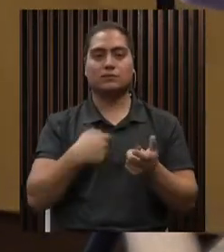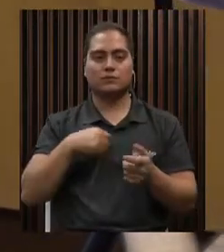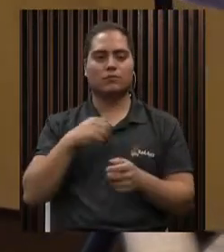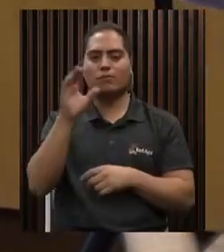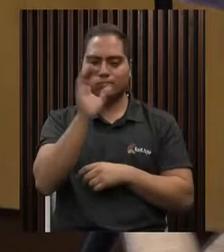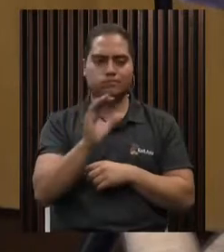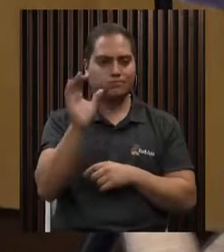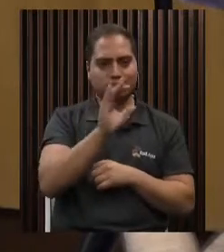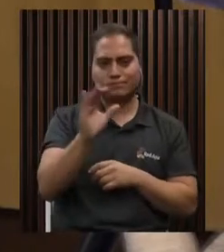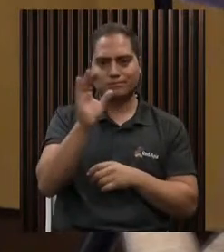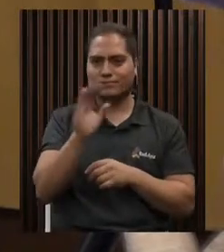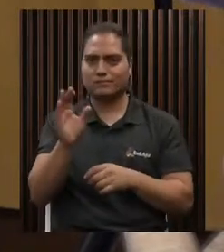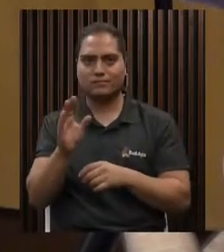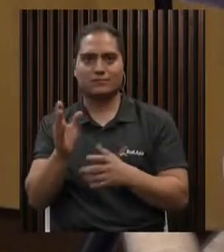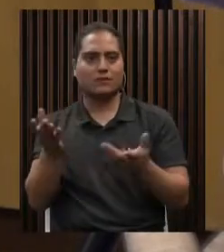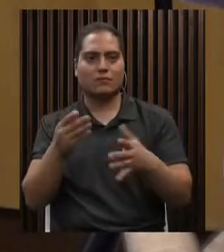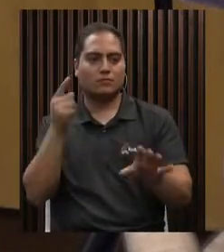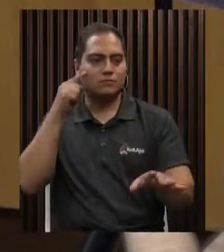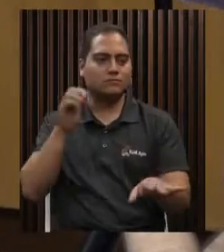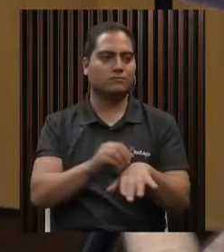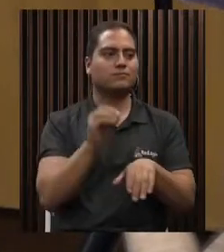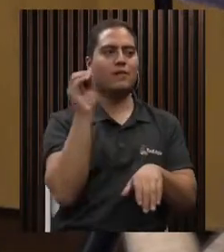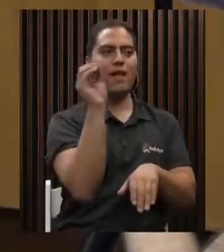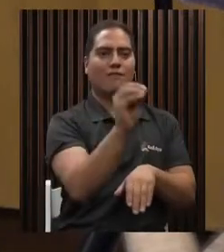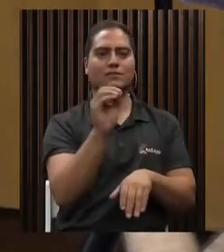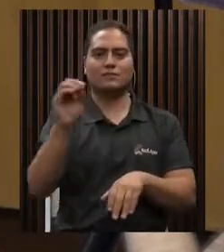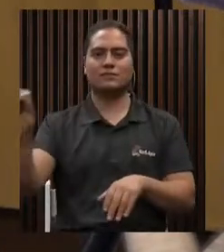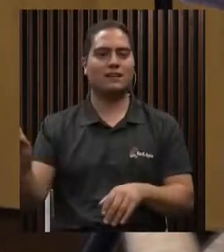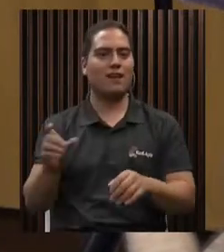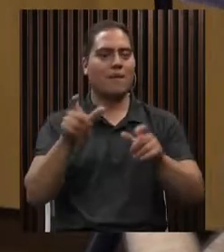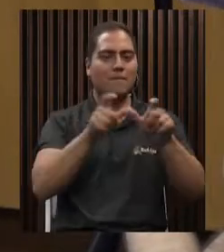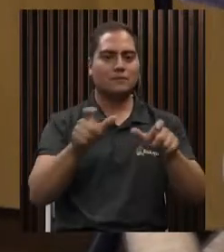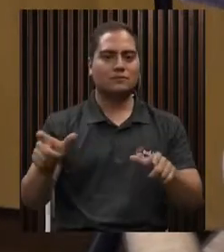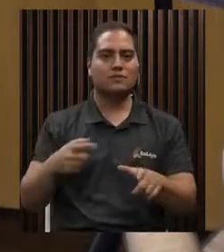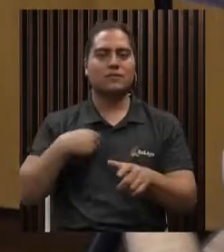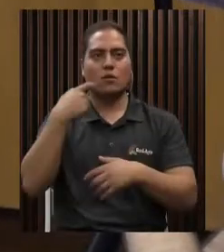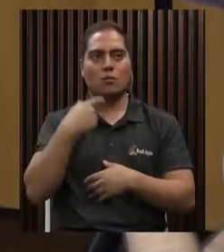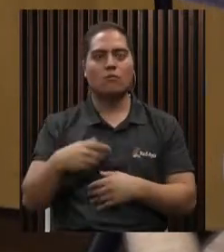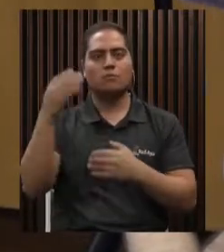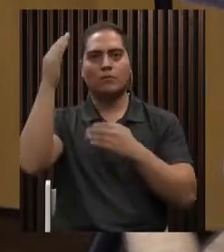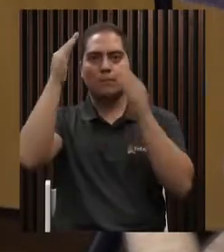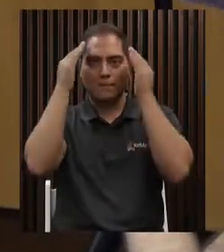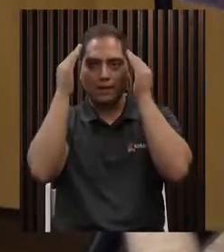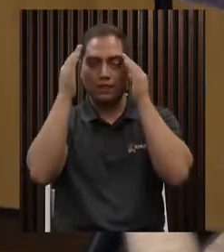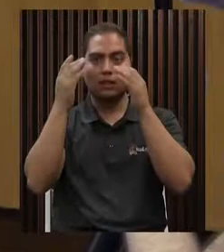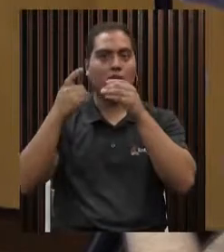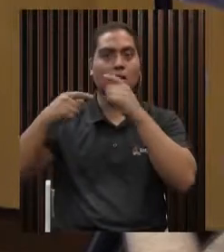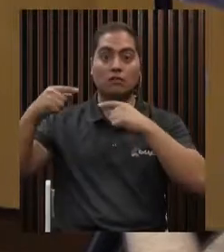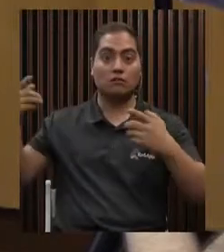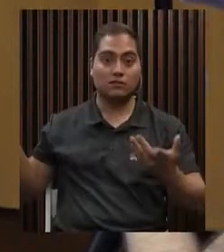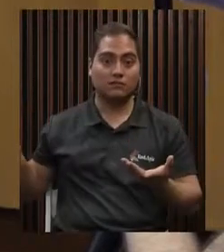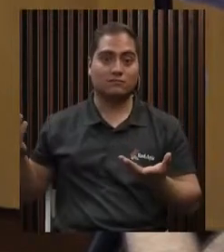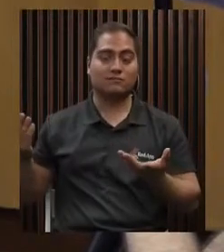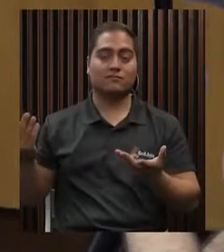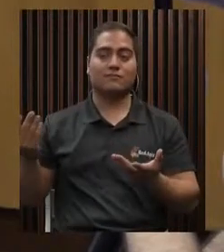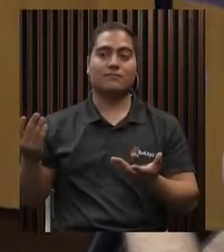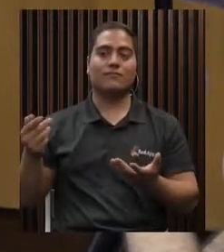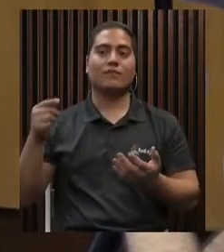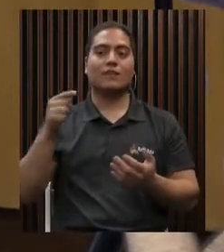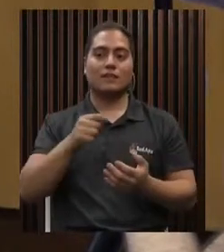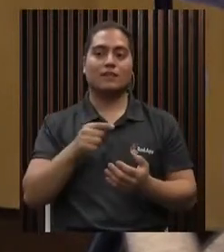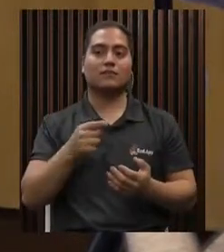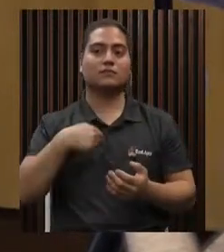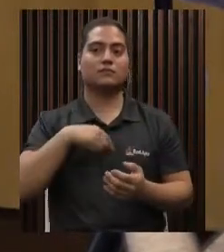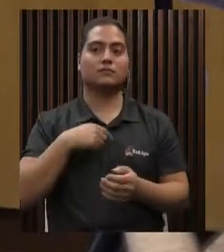el mensaje a las personas cuyos cuerpos o mentes o historia, por ejemplo, donde le tenemos que